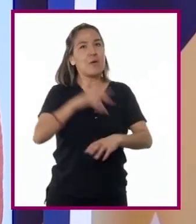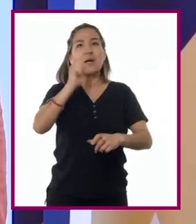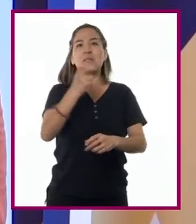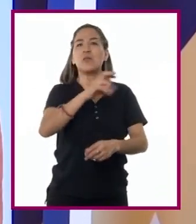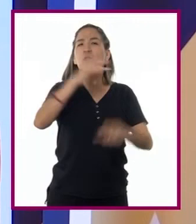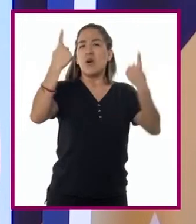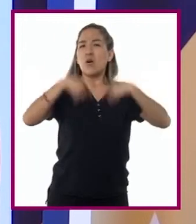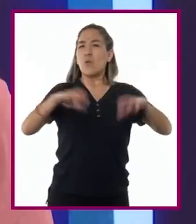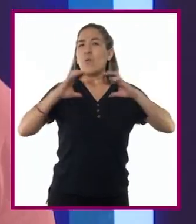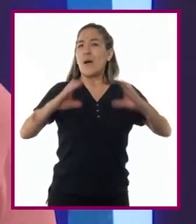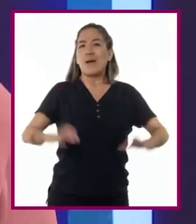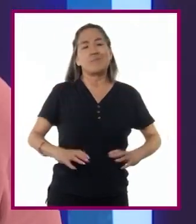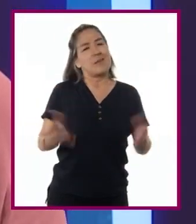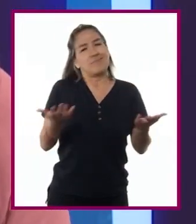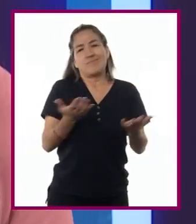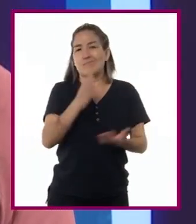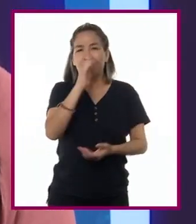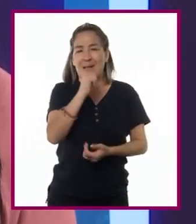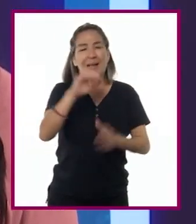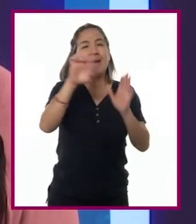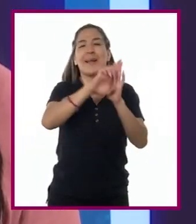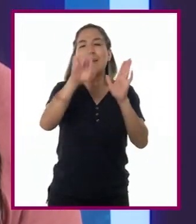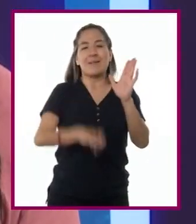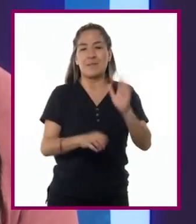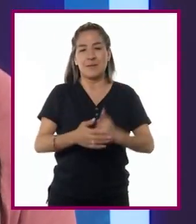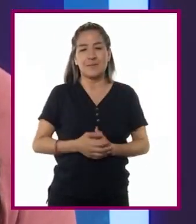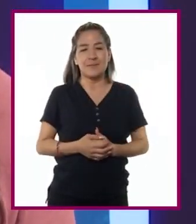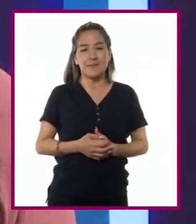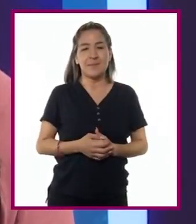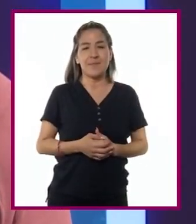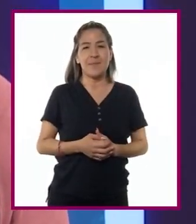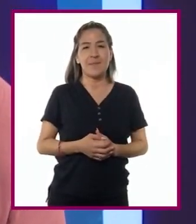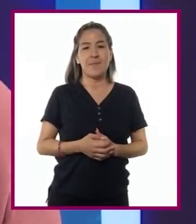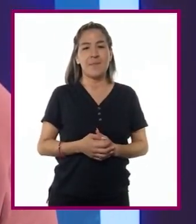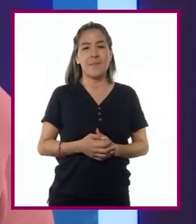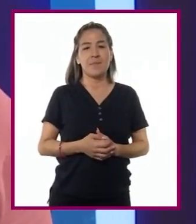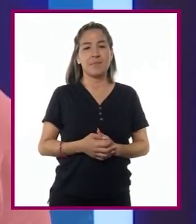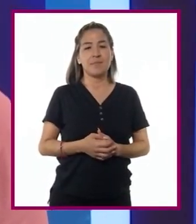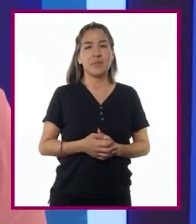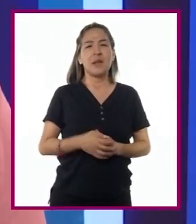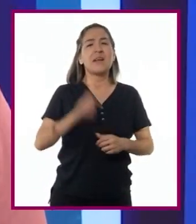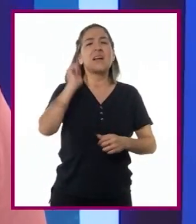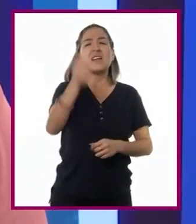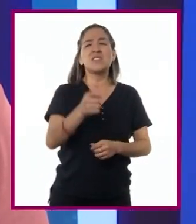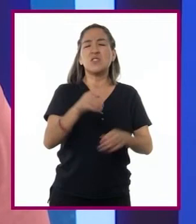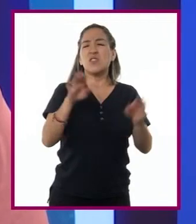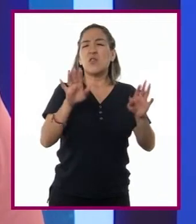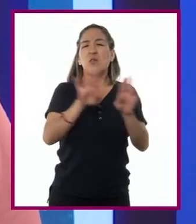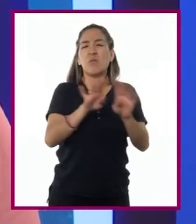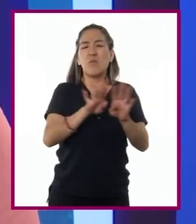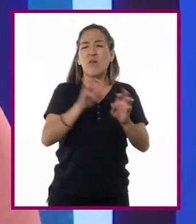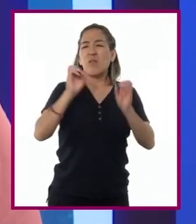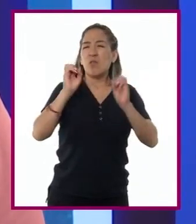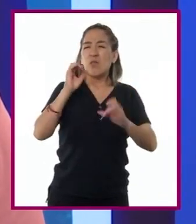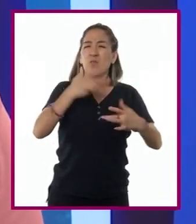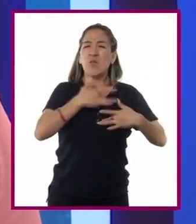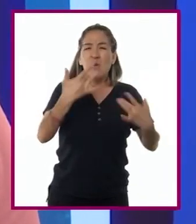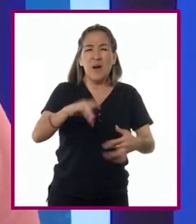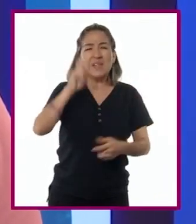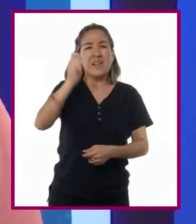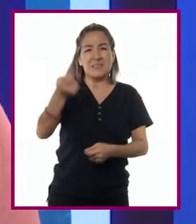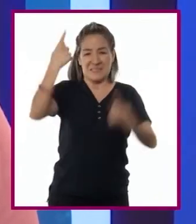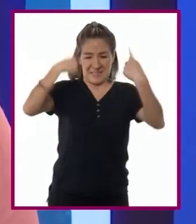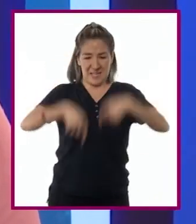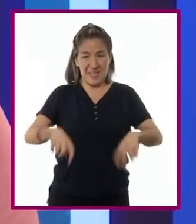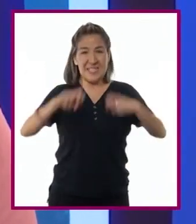el cuerpo humano. Por ejemplo, para aliviar el dolor a partir de la afectación en la conducción